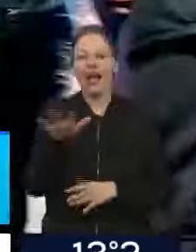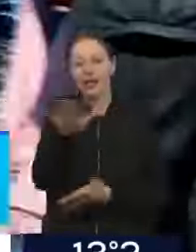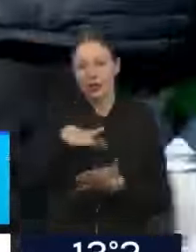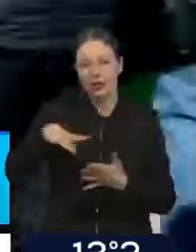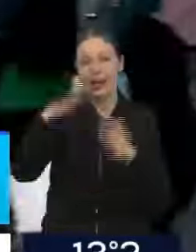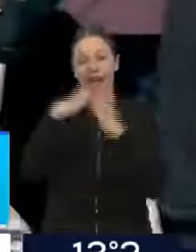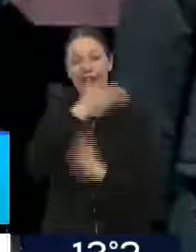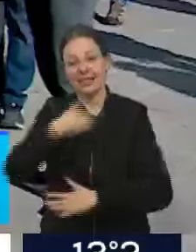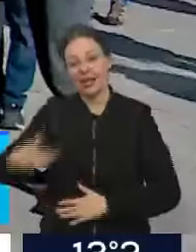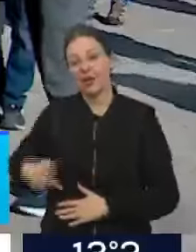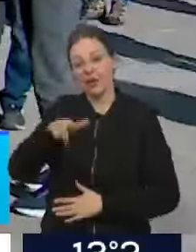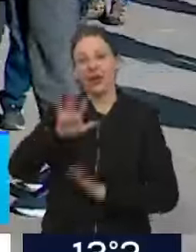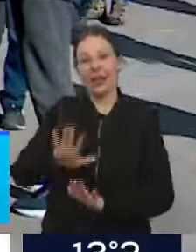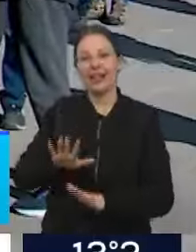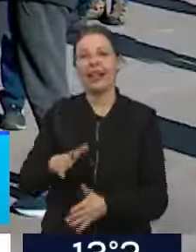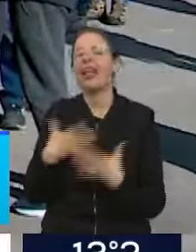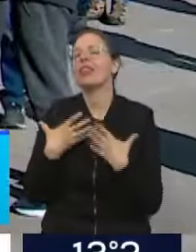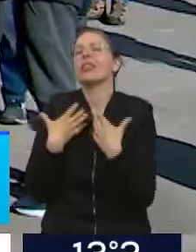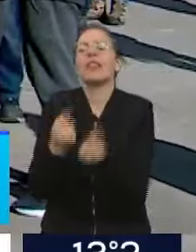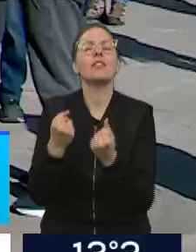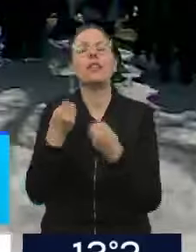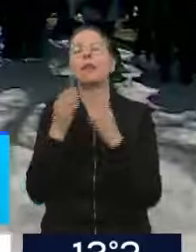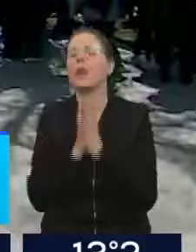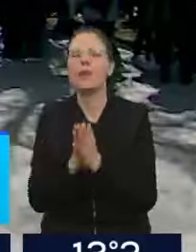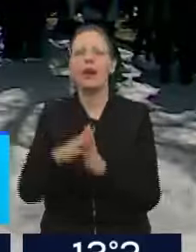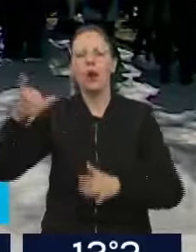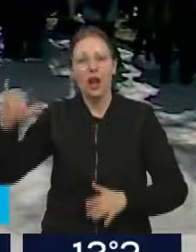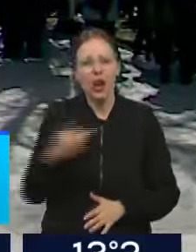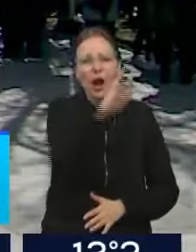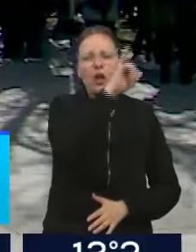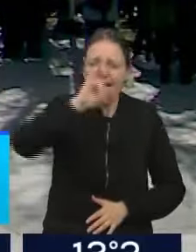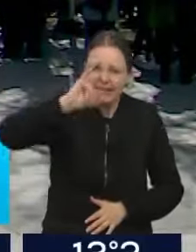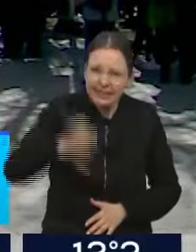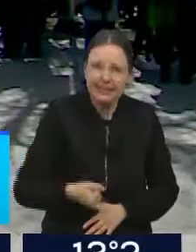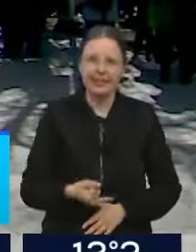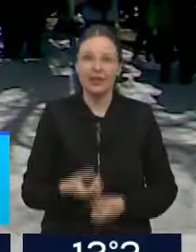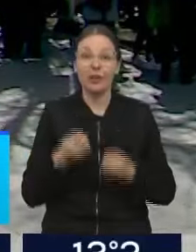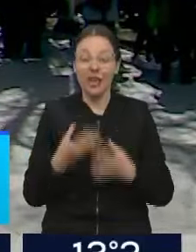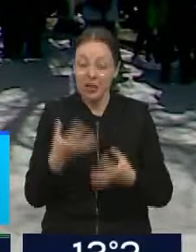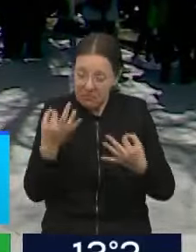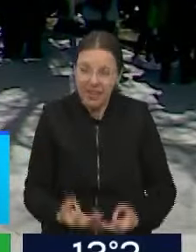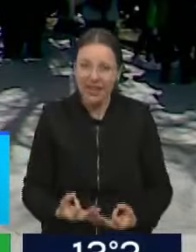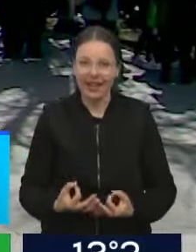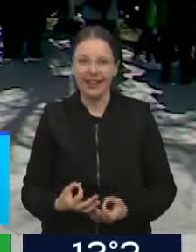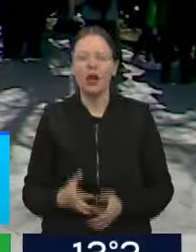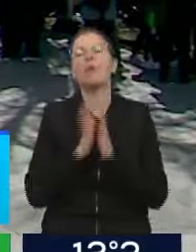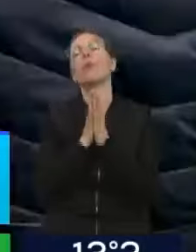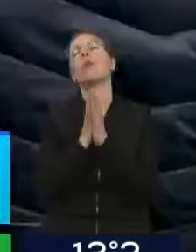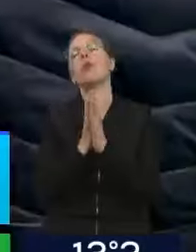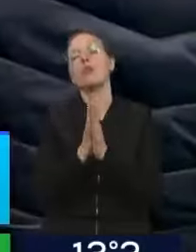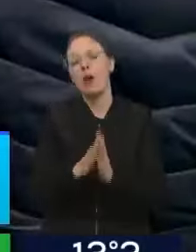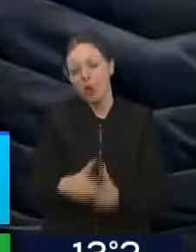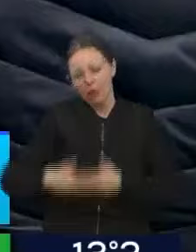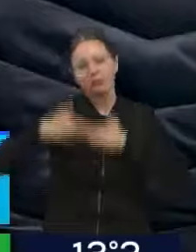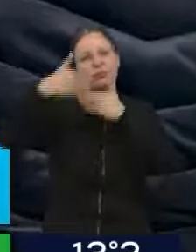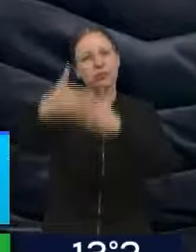Defendieron el funcionamiento de los aviones, dieron testimonio de que les funcionaban y pidieron al menos que se prorrogue otra temporada. Y